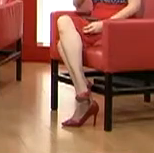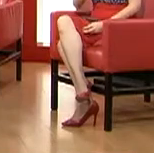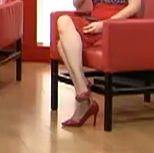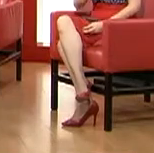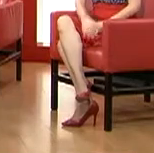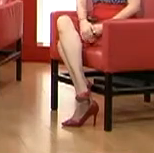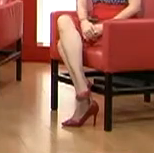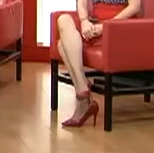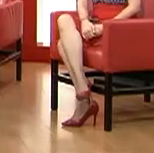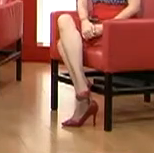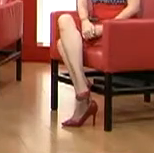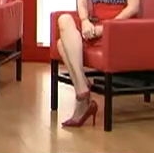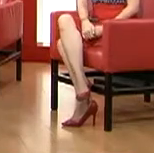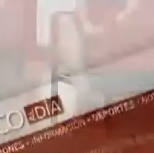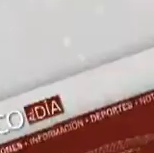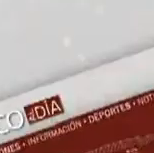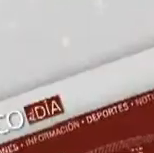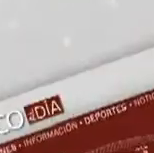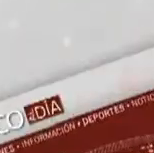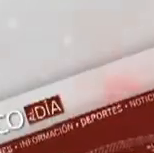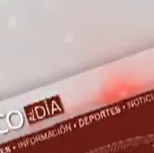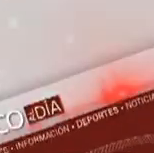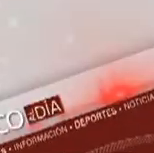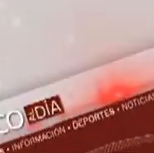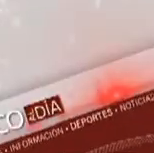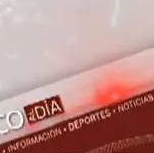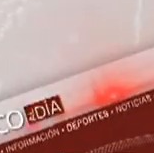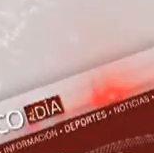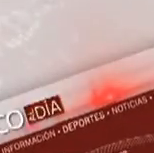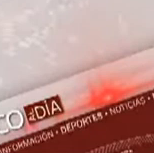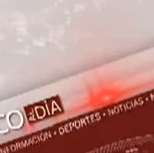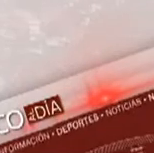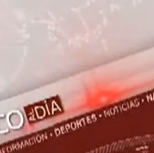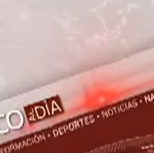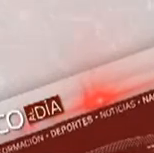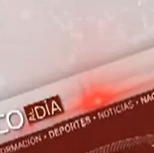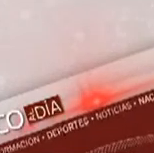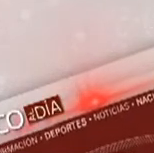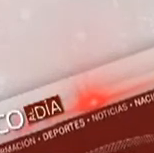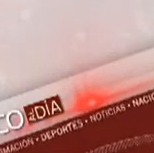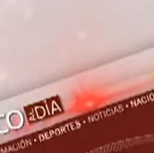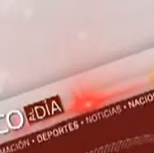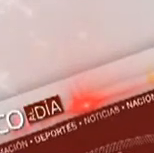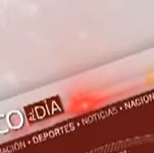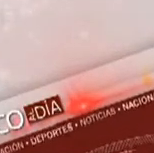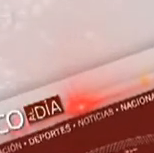Adiós. Chao.